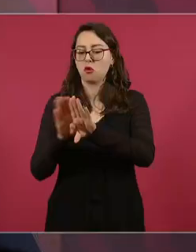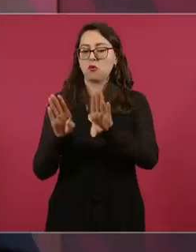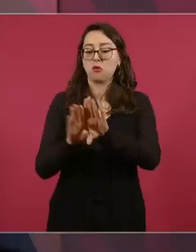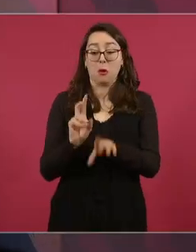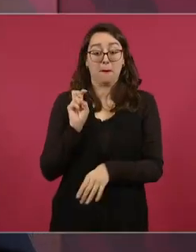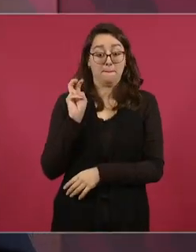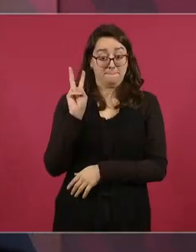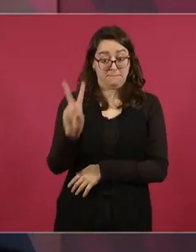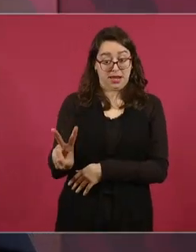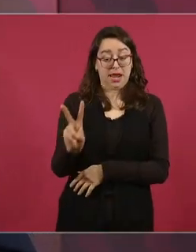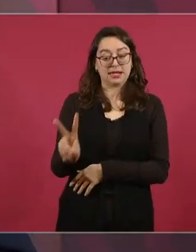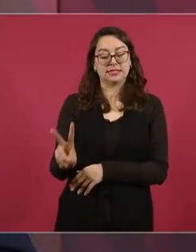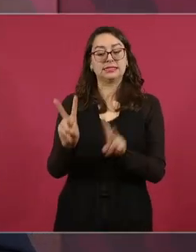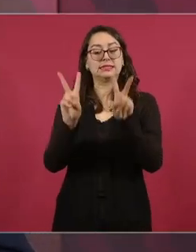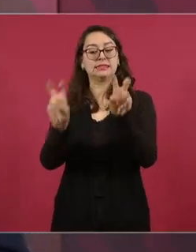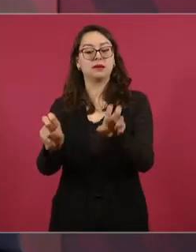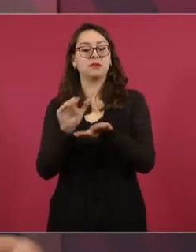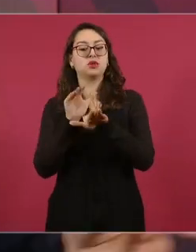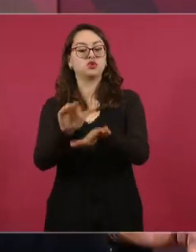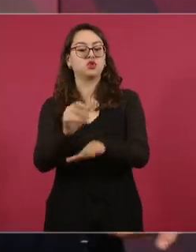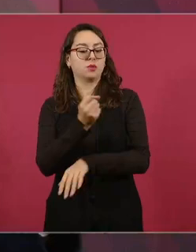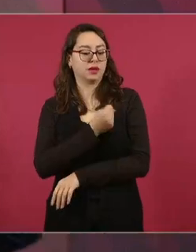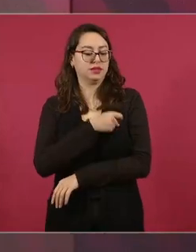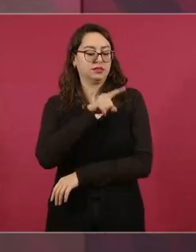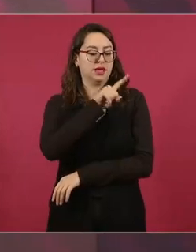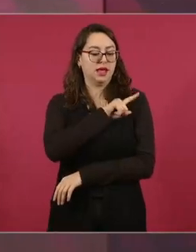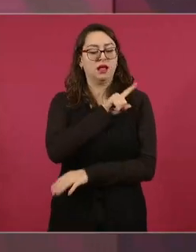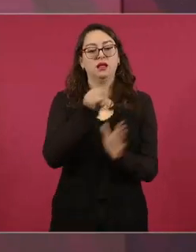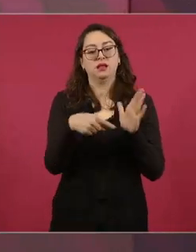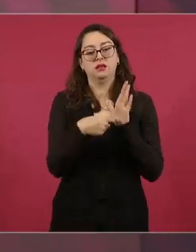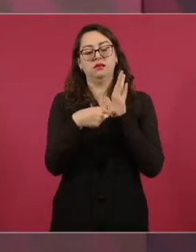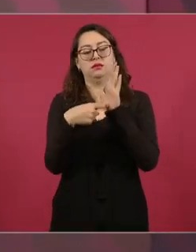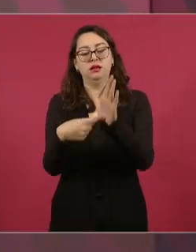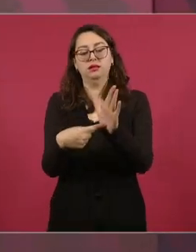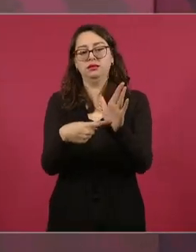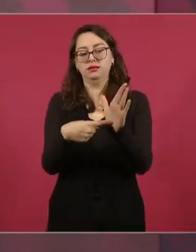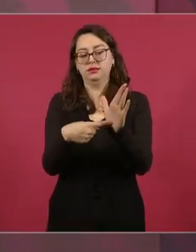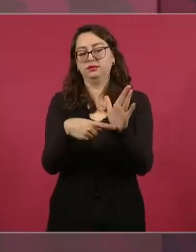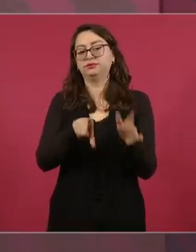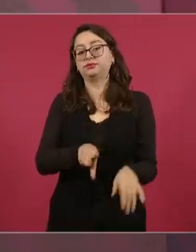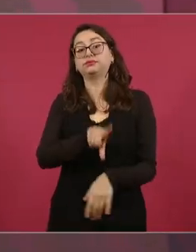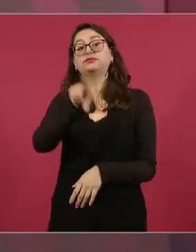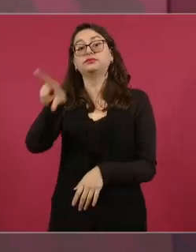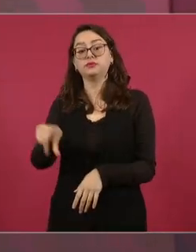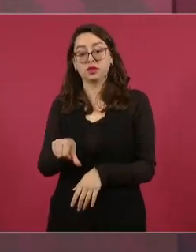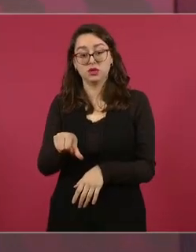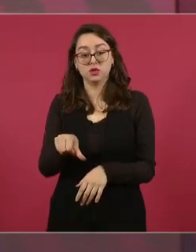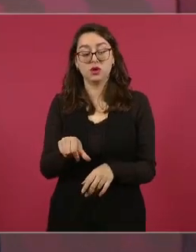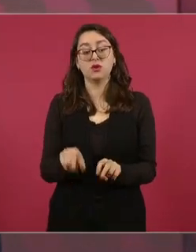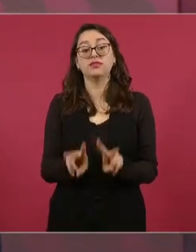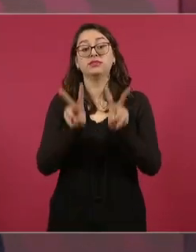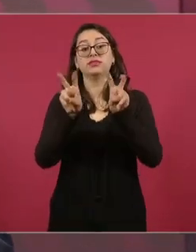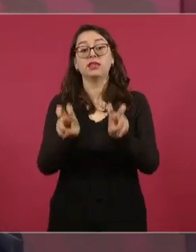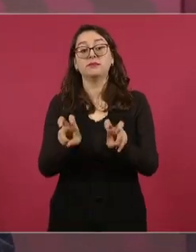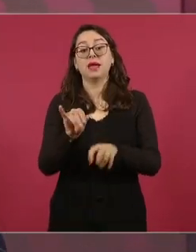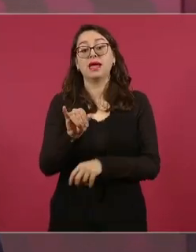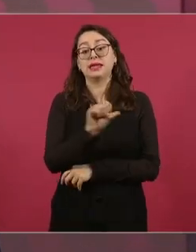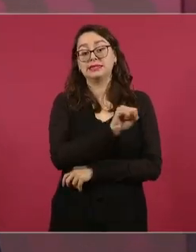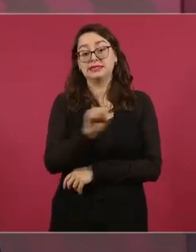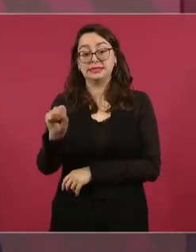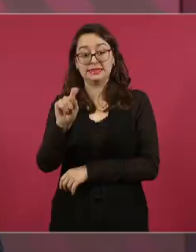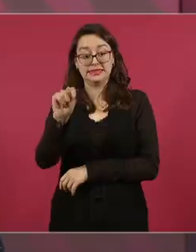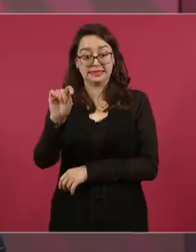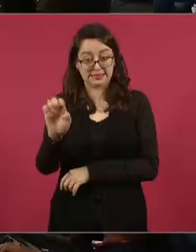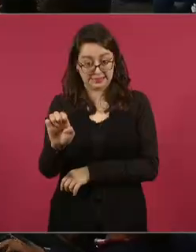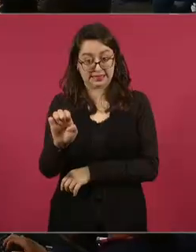salud y luego vamos a informar en específico sobre el Issste, porque ya llevamos,